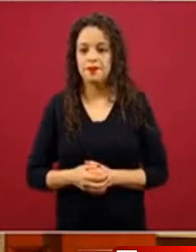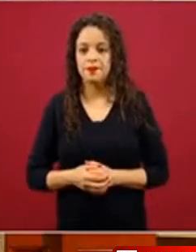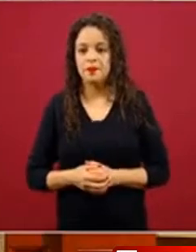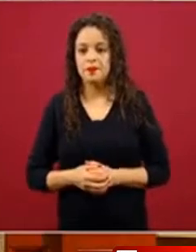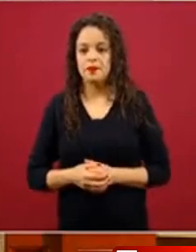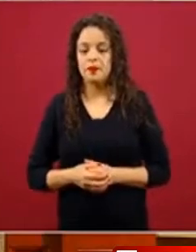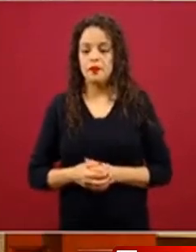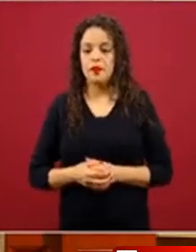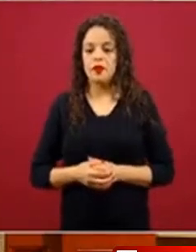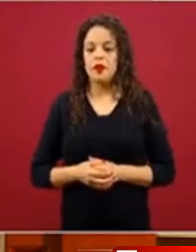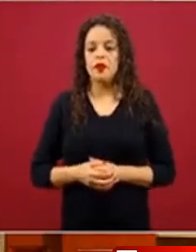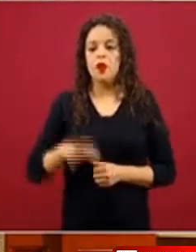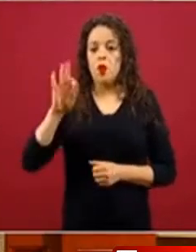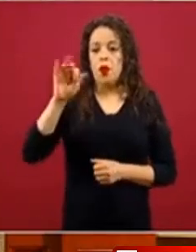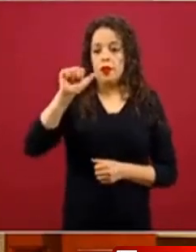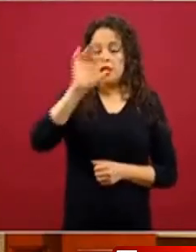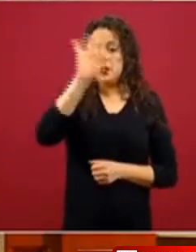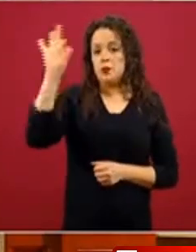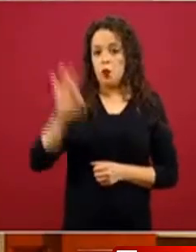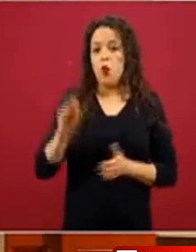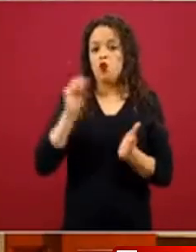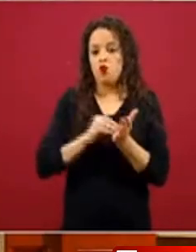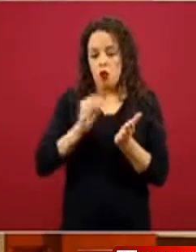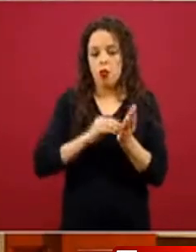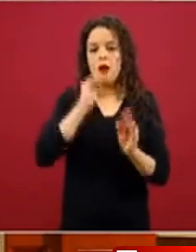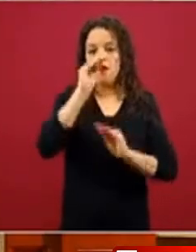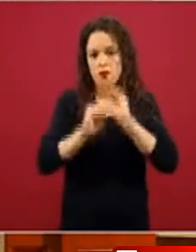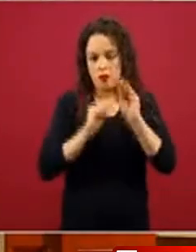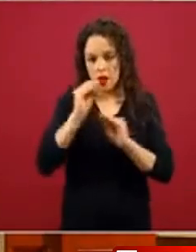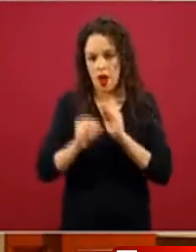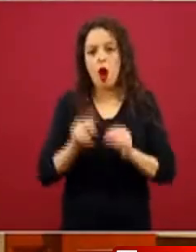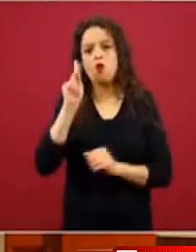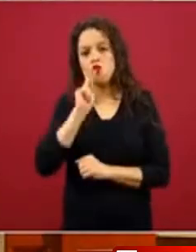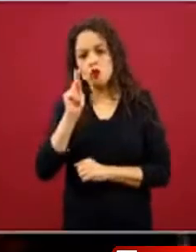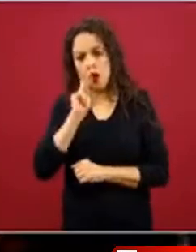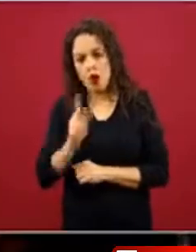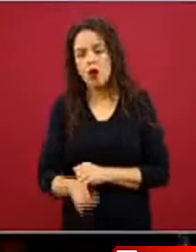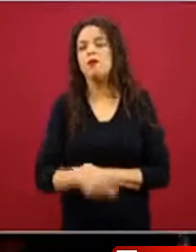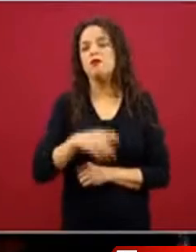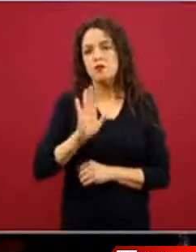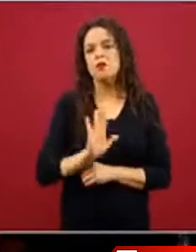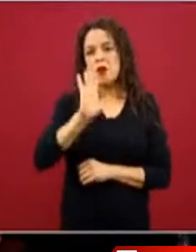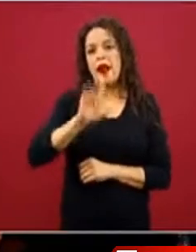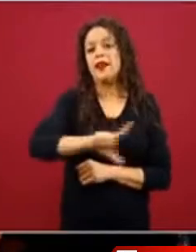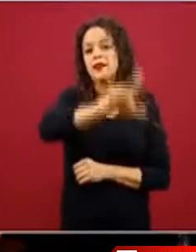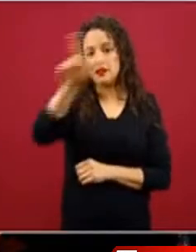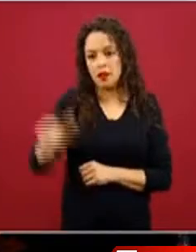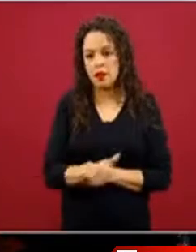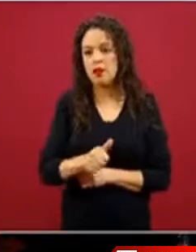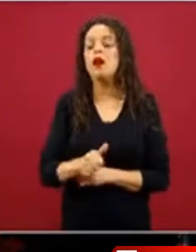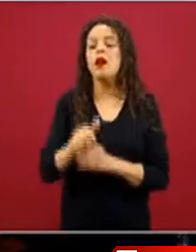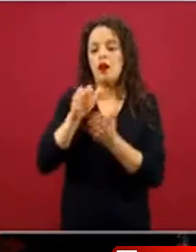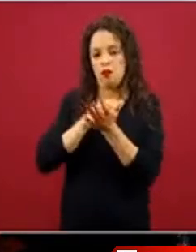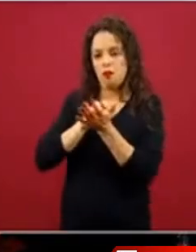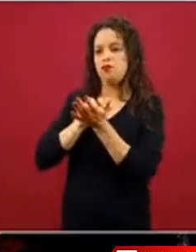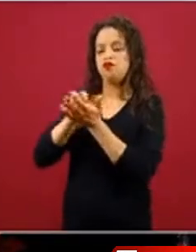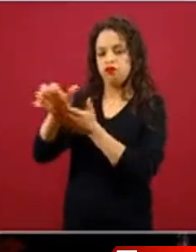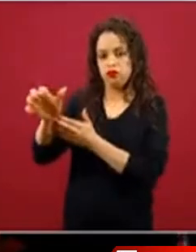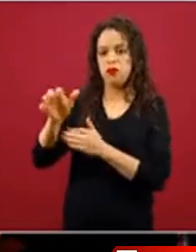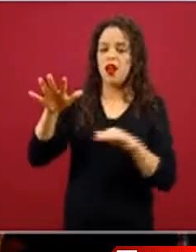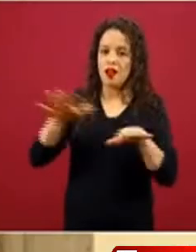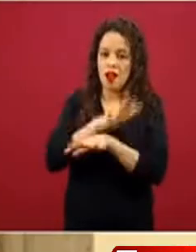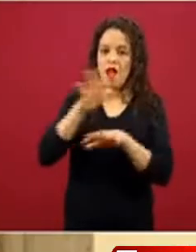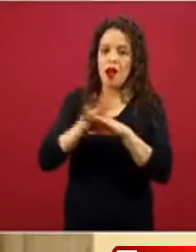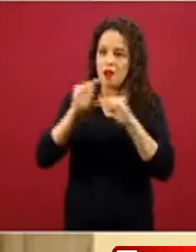está en construcción, ese 46% y esa cantidad de pruebas de seguro se va a ver incrementada el próximo